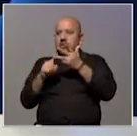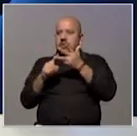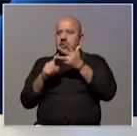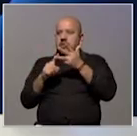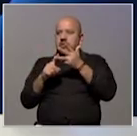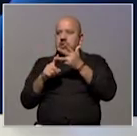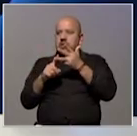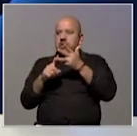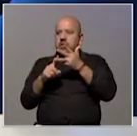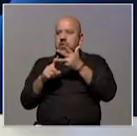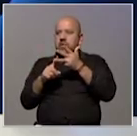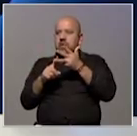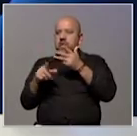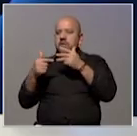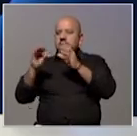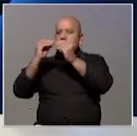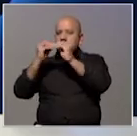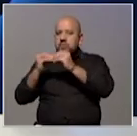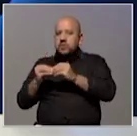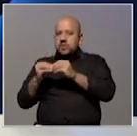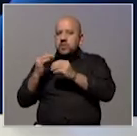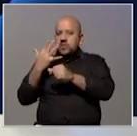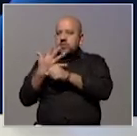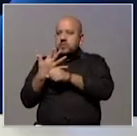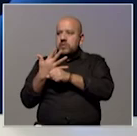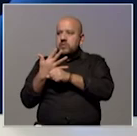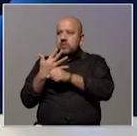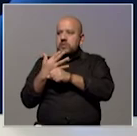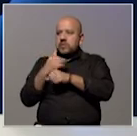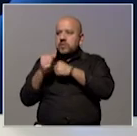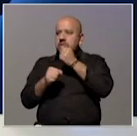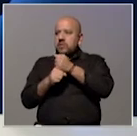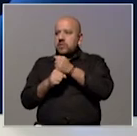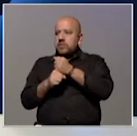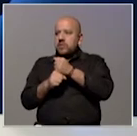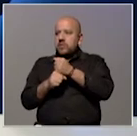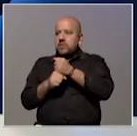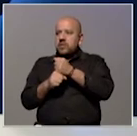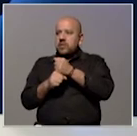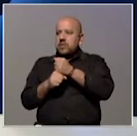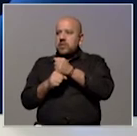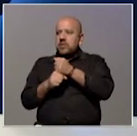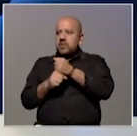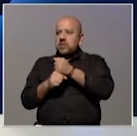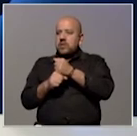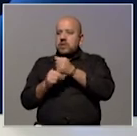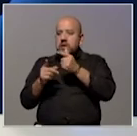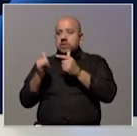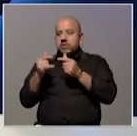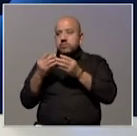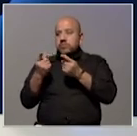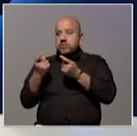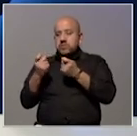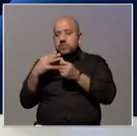bueno y ahora bueno el presupuesto quinquenal también el primer año absorbe mucho tiempo